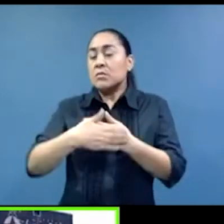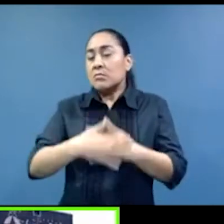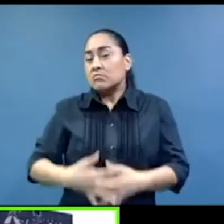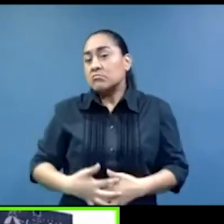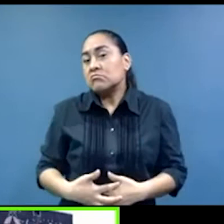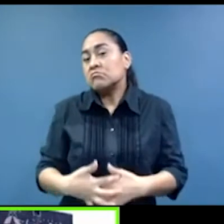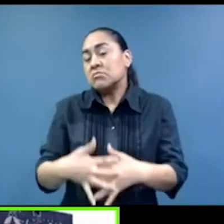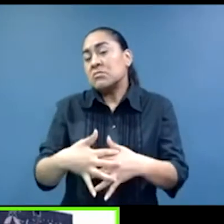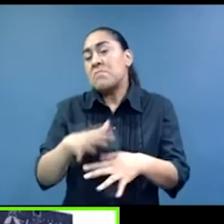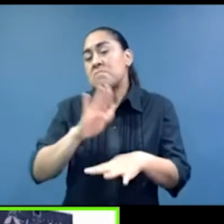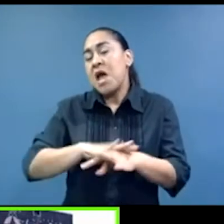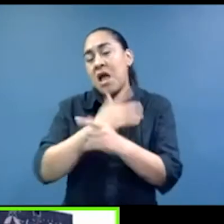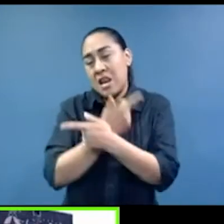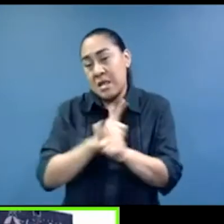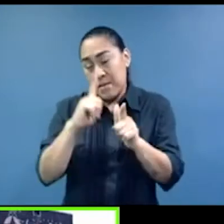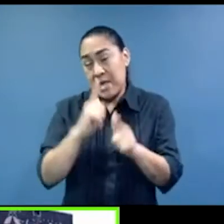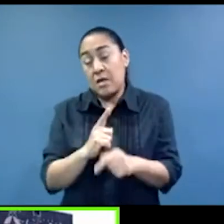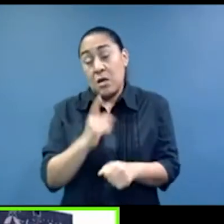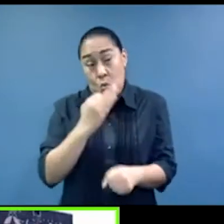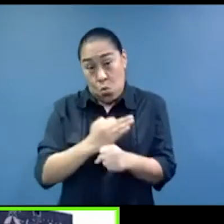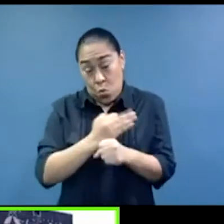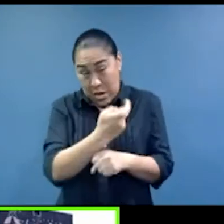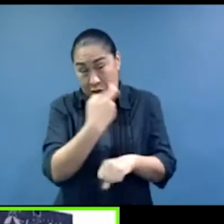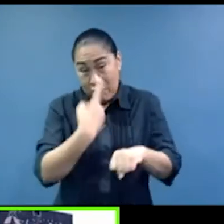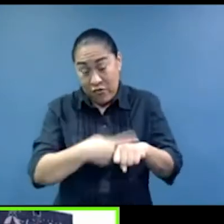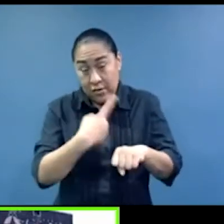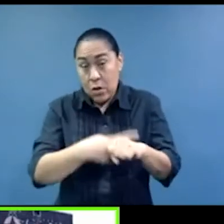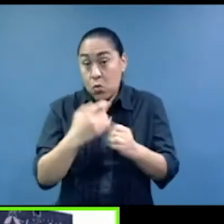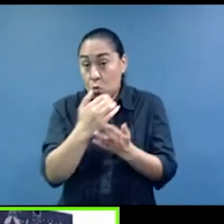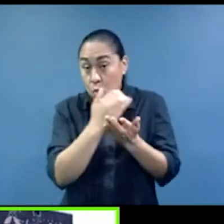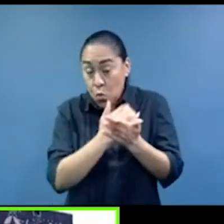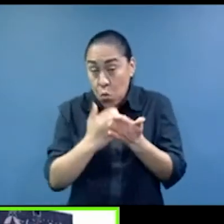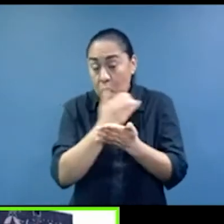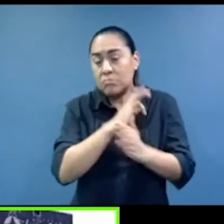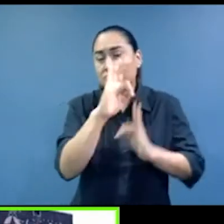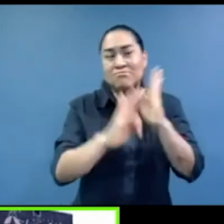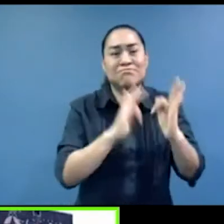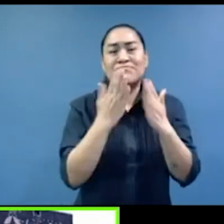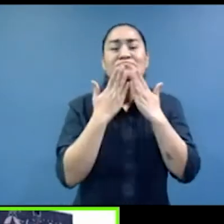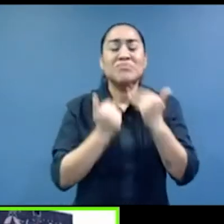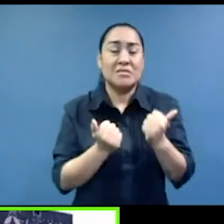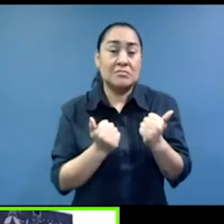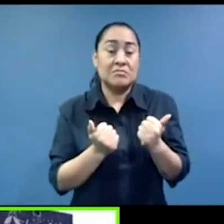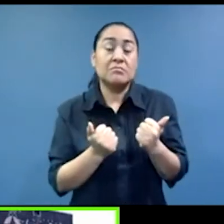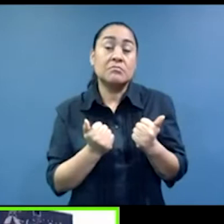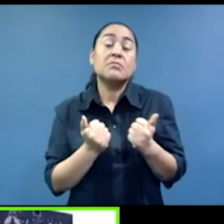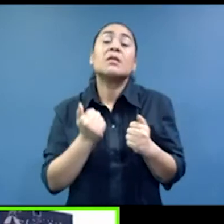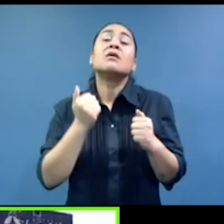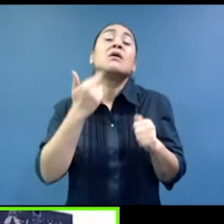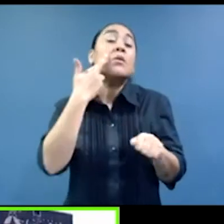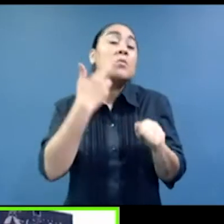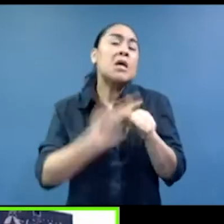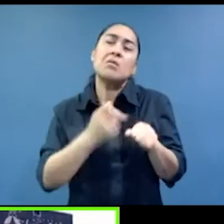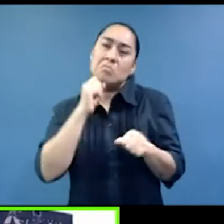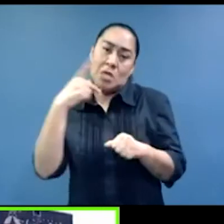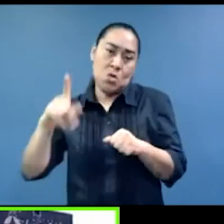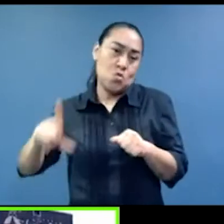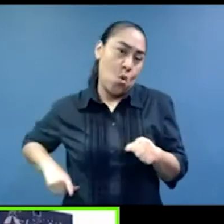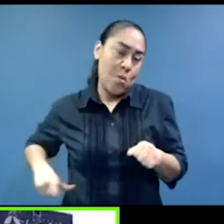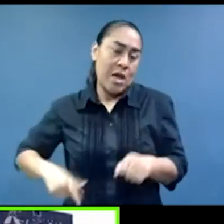mortal y que hasta el momento no tiene cura, no tiene tratamiento, y por eso es un tema de salud pública. Y es un hecho